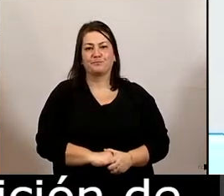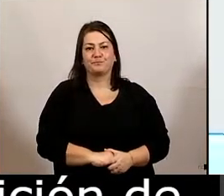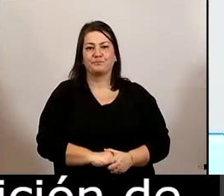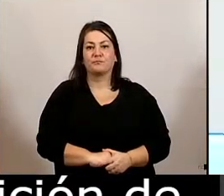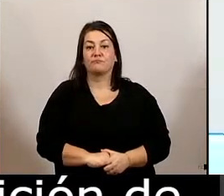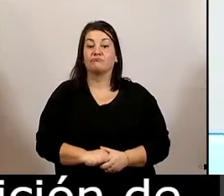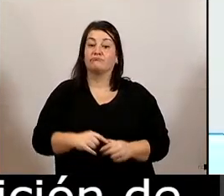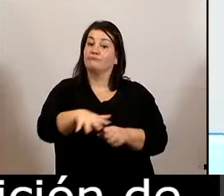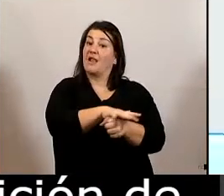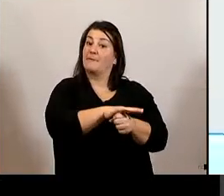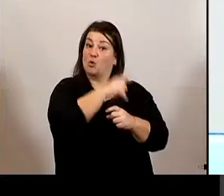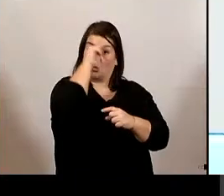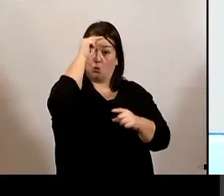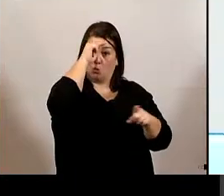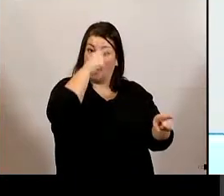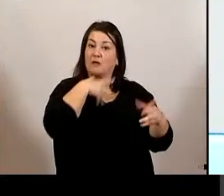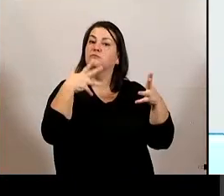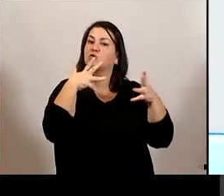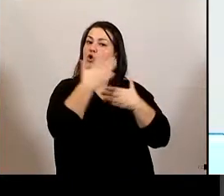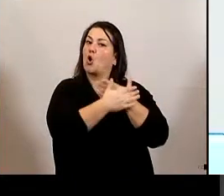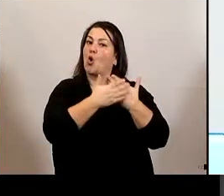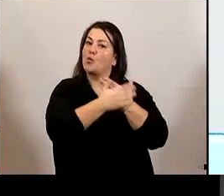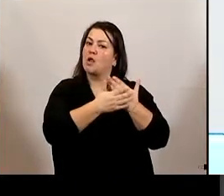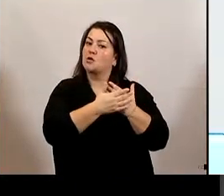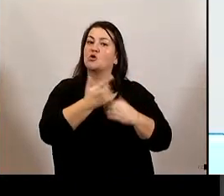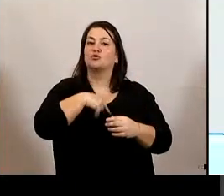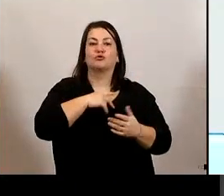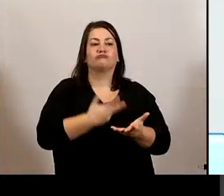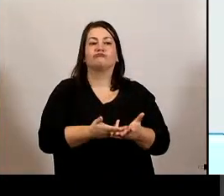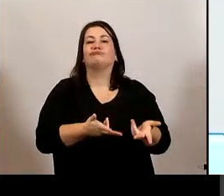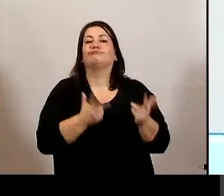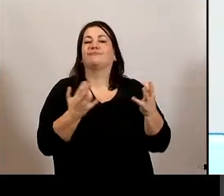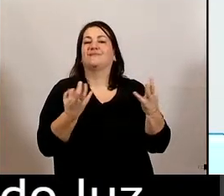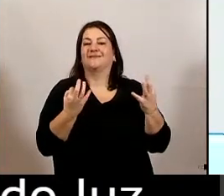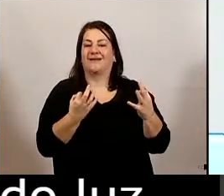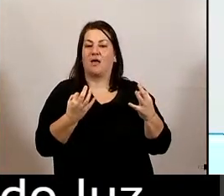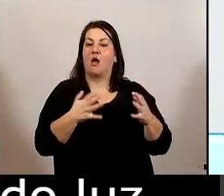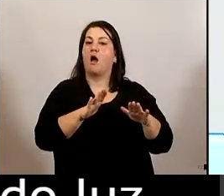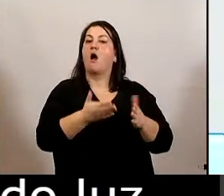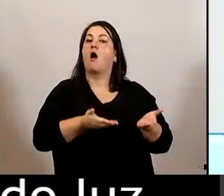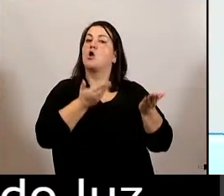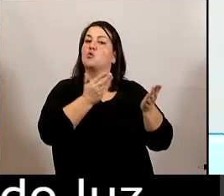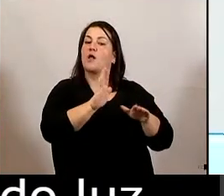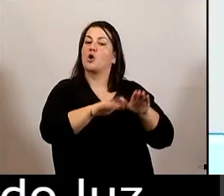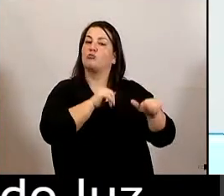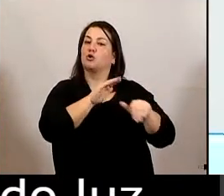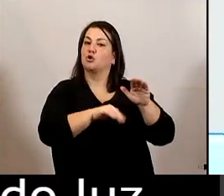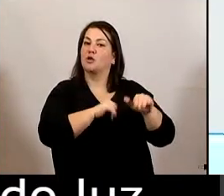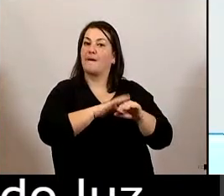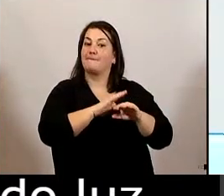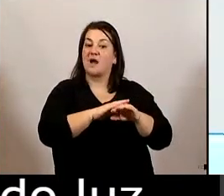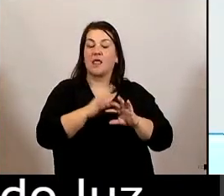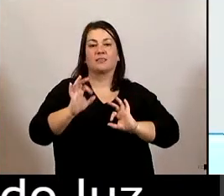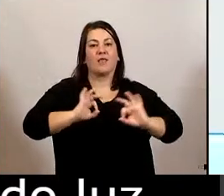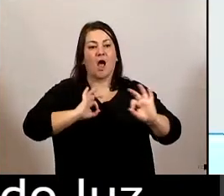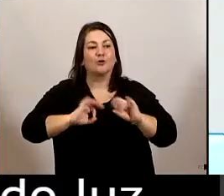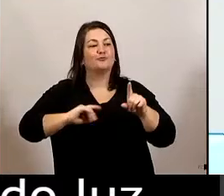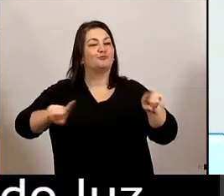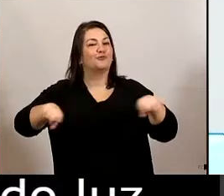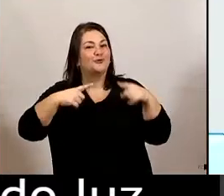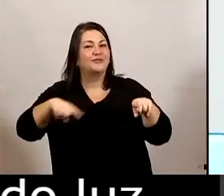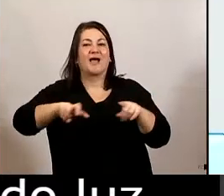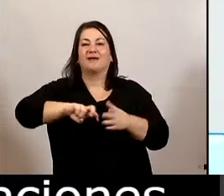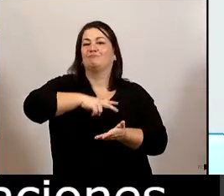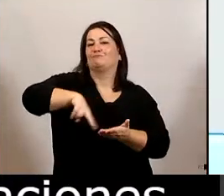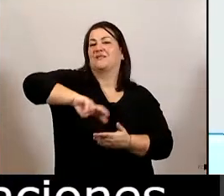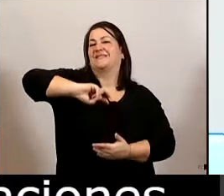Y en el ámbito de cultura, el Consejo de Gobierno ha dado luz verde a la convocatoria de ayudas para programar actuaciones teatrales y musicales,